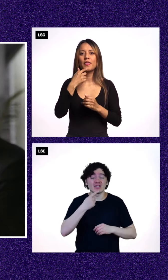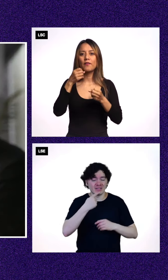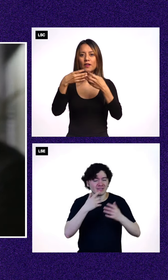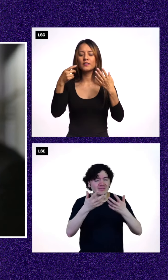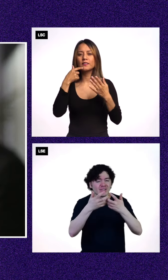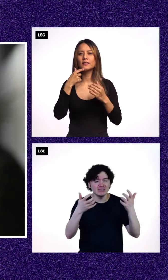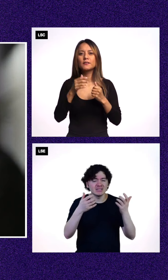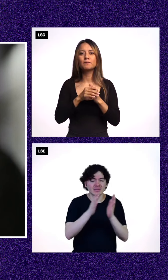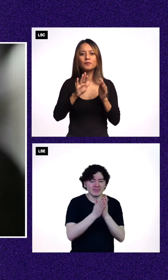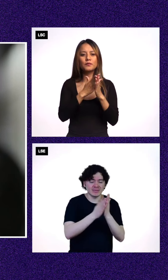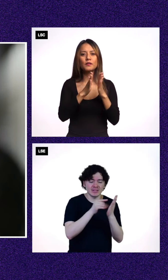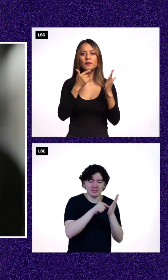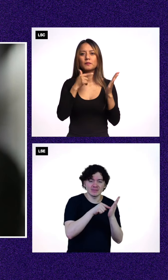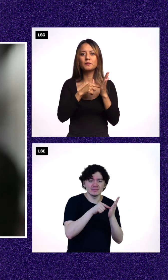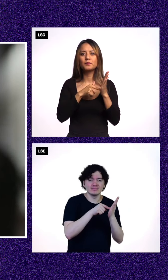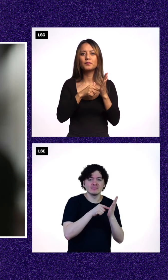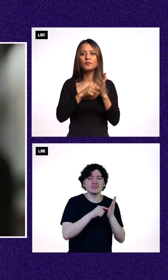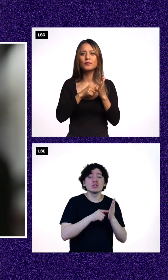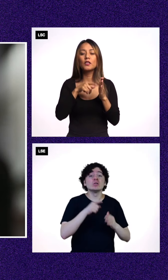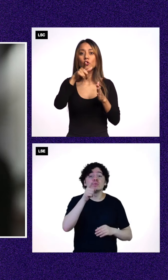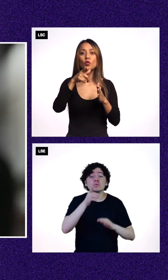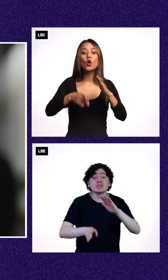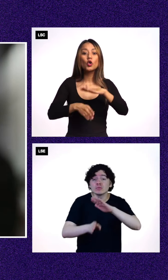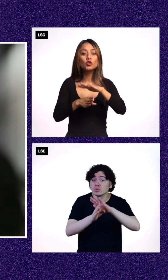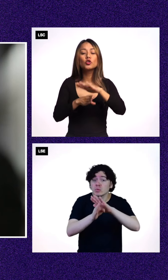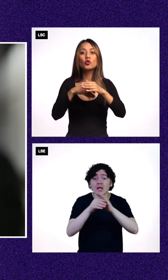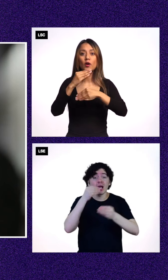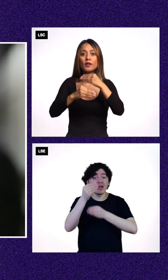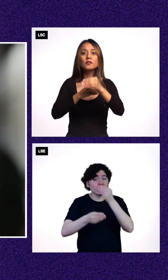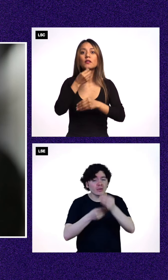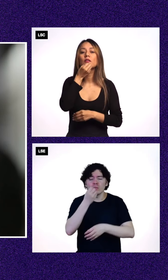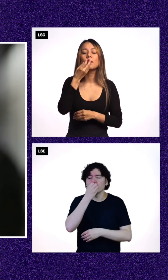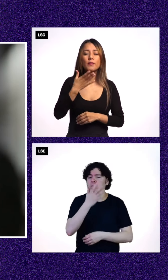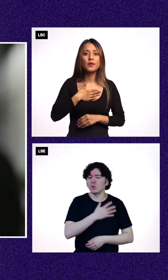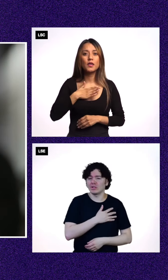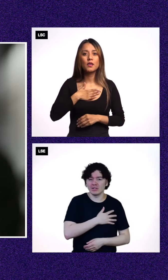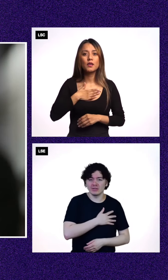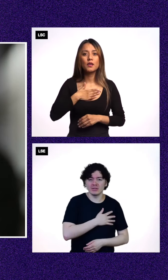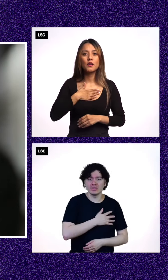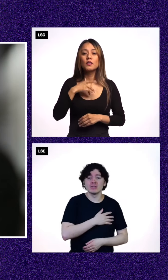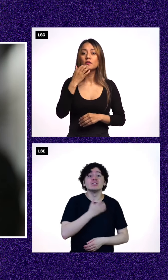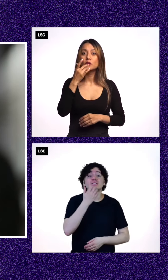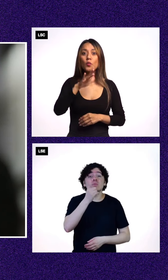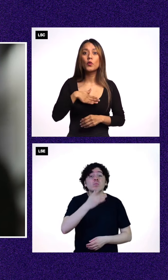de hacer el bien a todo el que lo merece. Cuando esté a tu alcance, ayudarlos, hazlo.